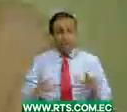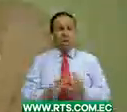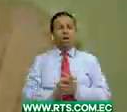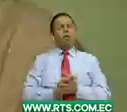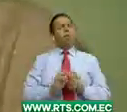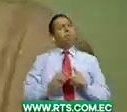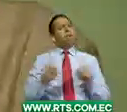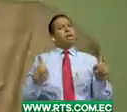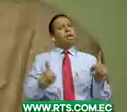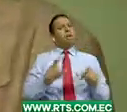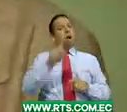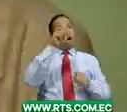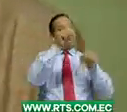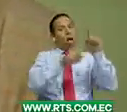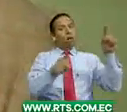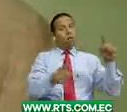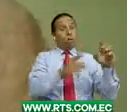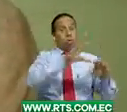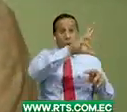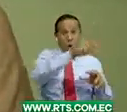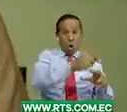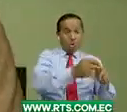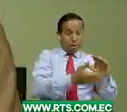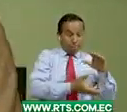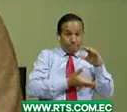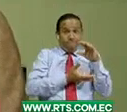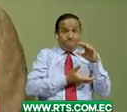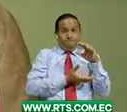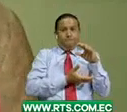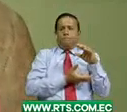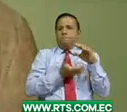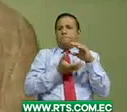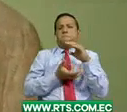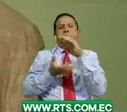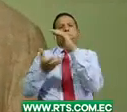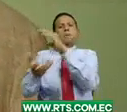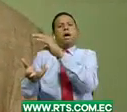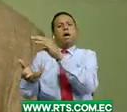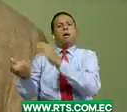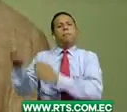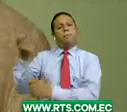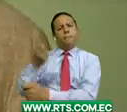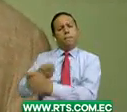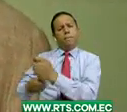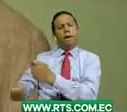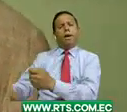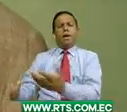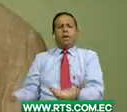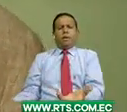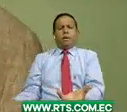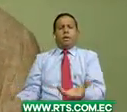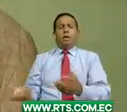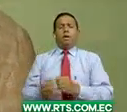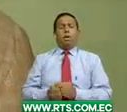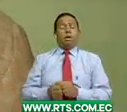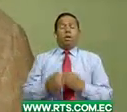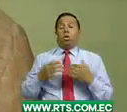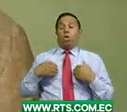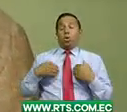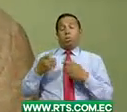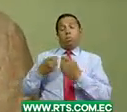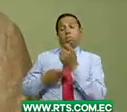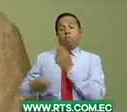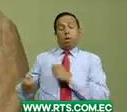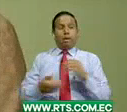está comprando ese producto, ya sea para procesarlo, para venderlo, para hacer parecer que es de